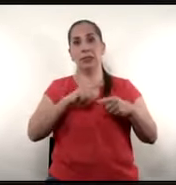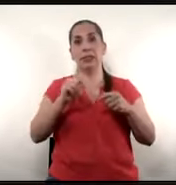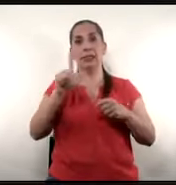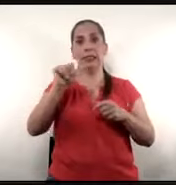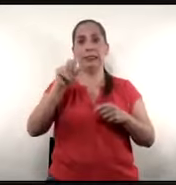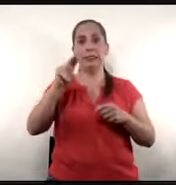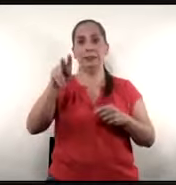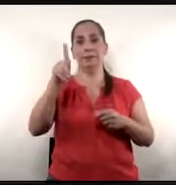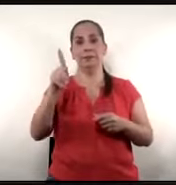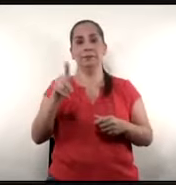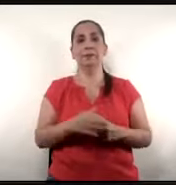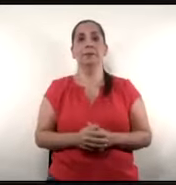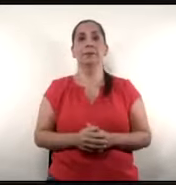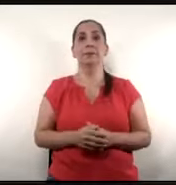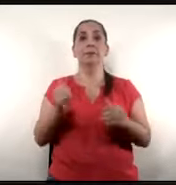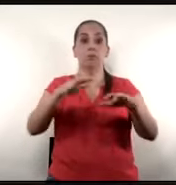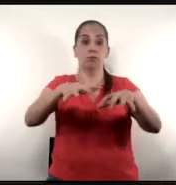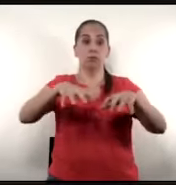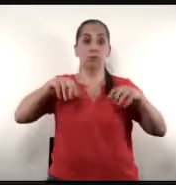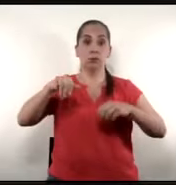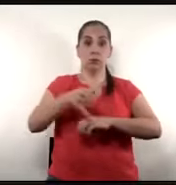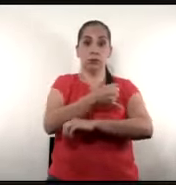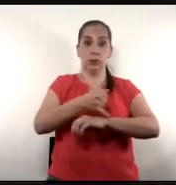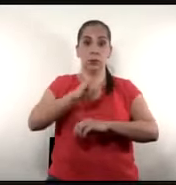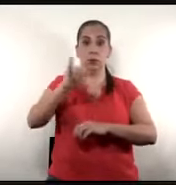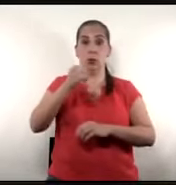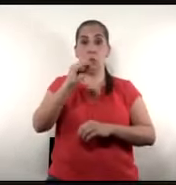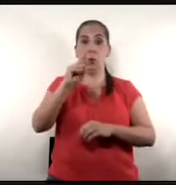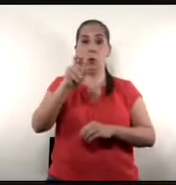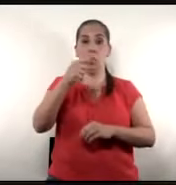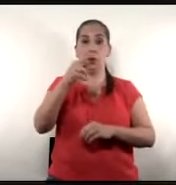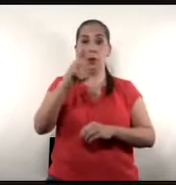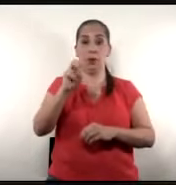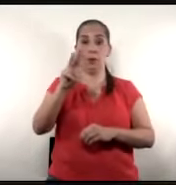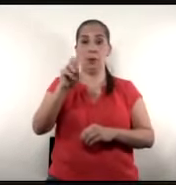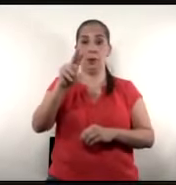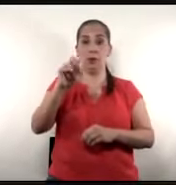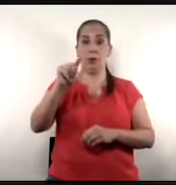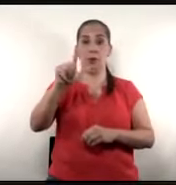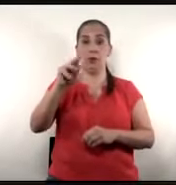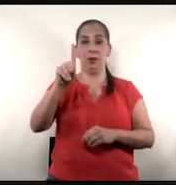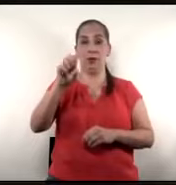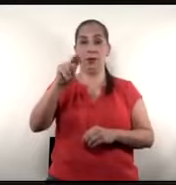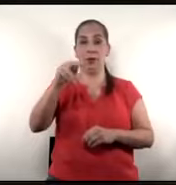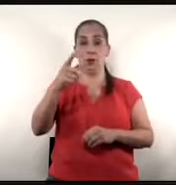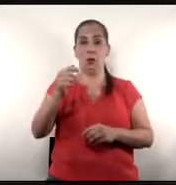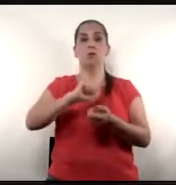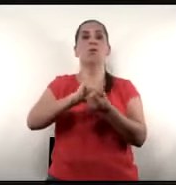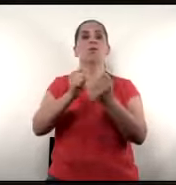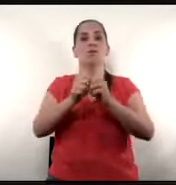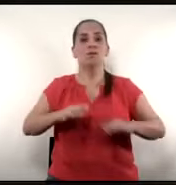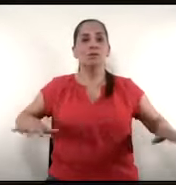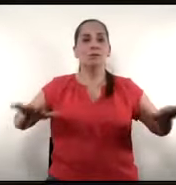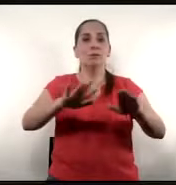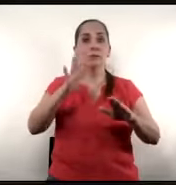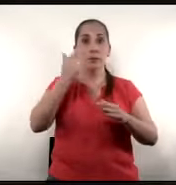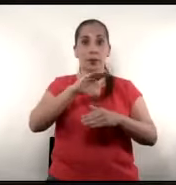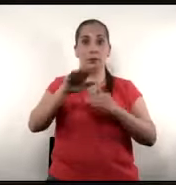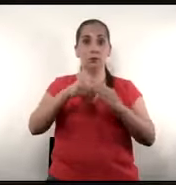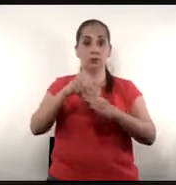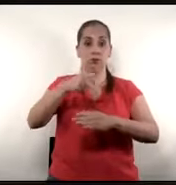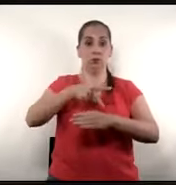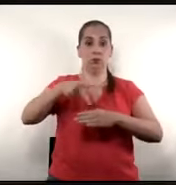LinkedIn. El Auditorio Ingeniero Jorge Manuel Dengo se convierte una vez más en el espacio que el CEFIA destina para que todos los